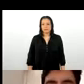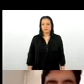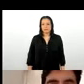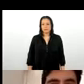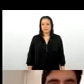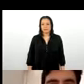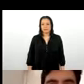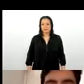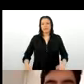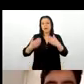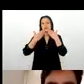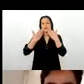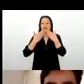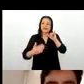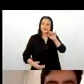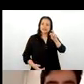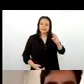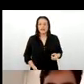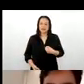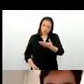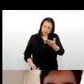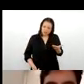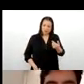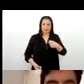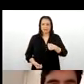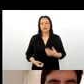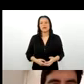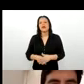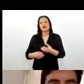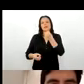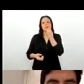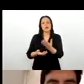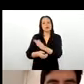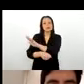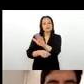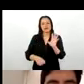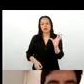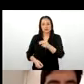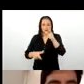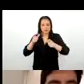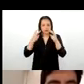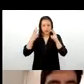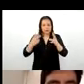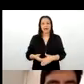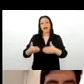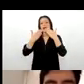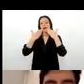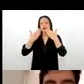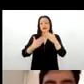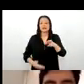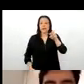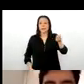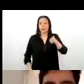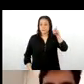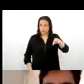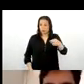Ok, gracias Ingrid por el pase y muy buenas tardes con todos. Y agradezco a PROMPERU por